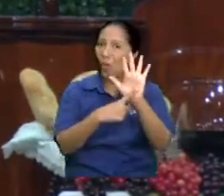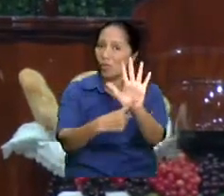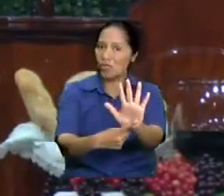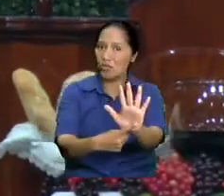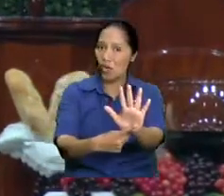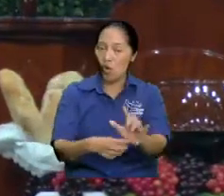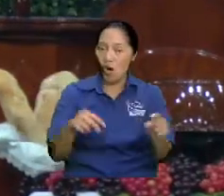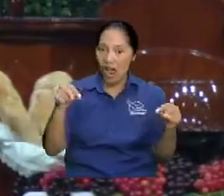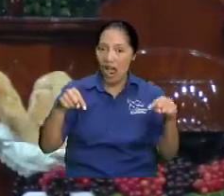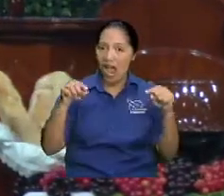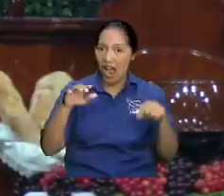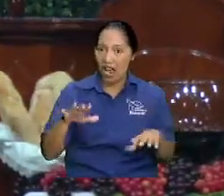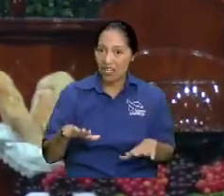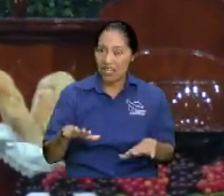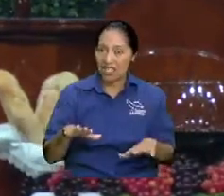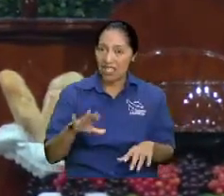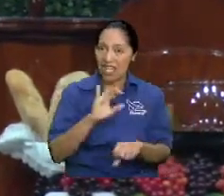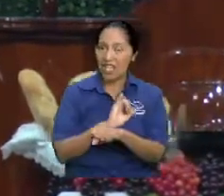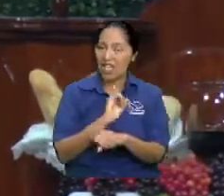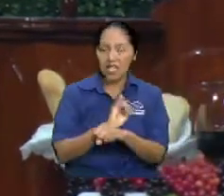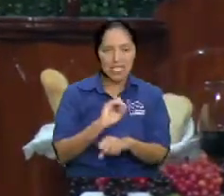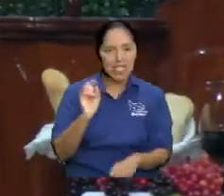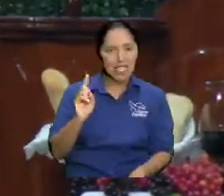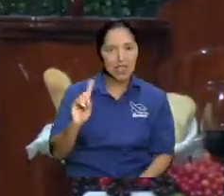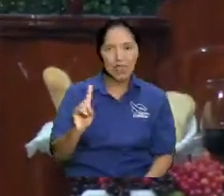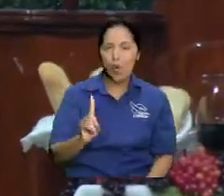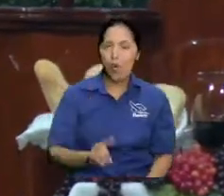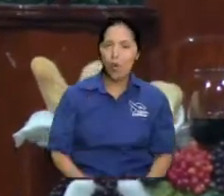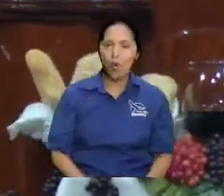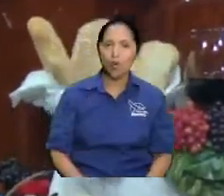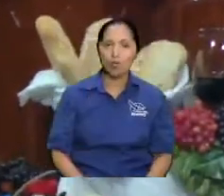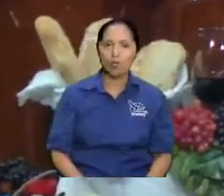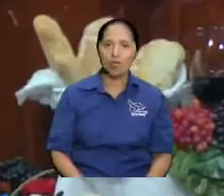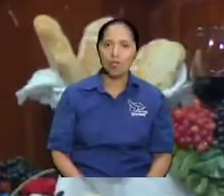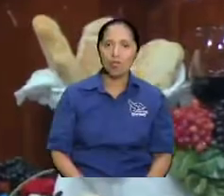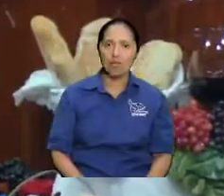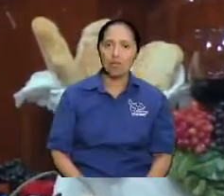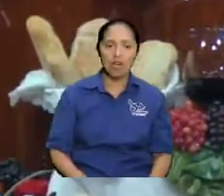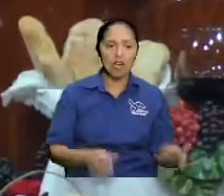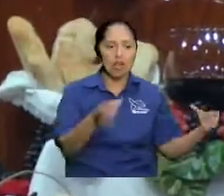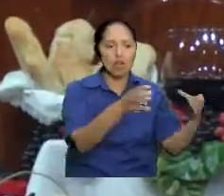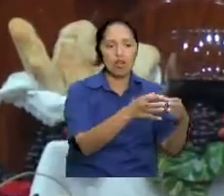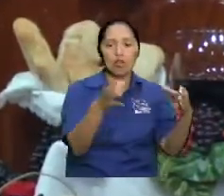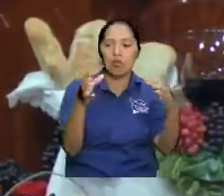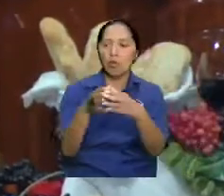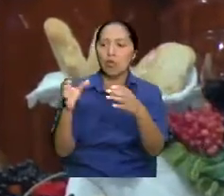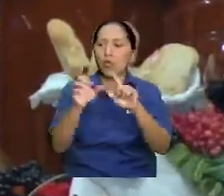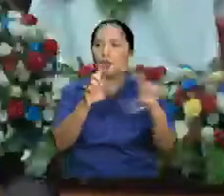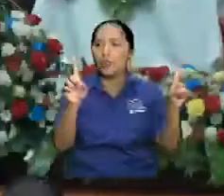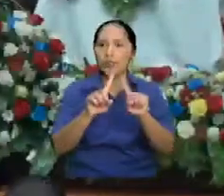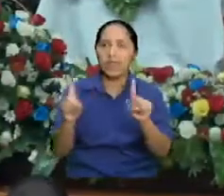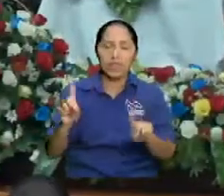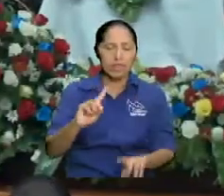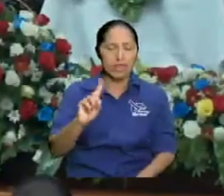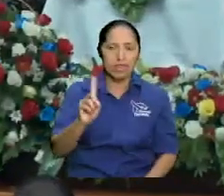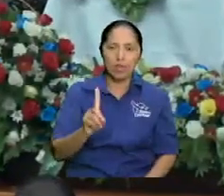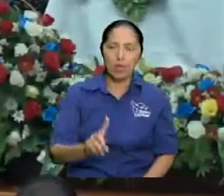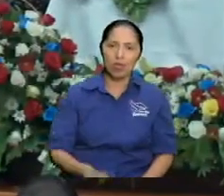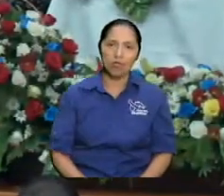estos hermanos para presentarles el evangelio. A mí qué me importa, yo lo único que sé, le voy a decir lo que yo sí sé, no se me va a ofender, no se me va a